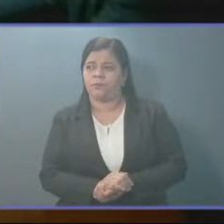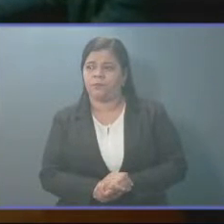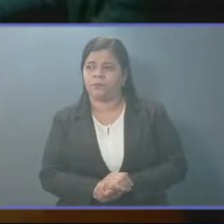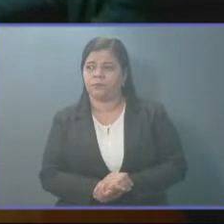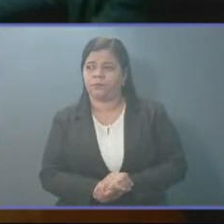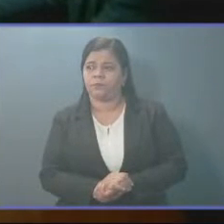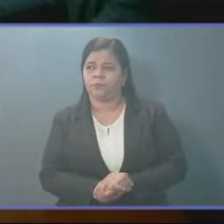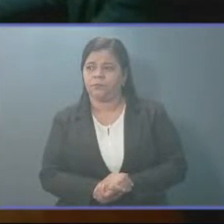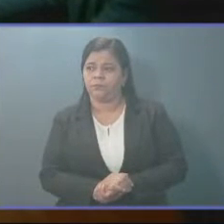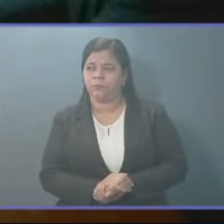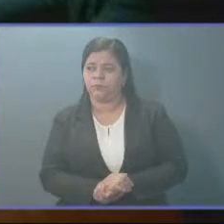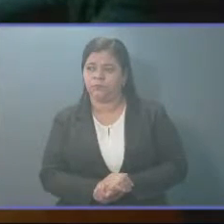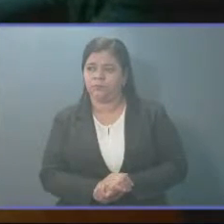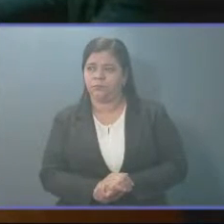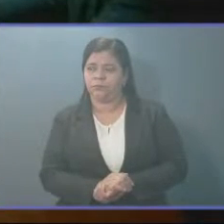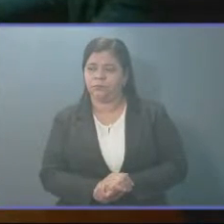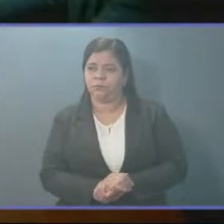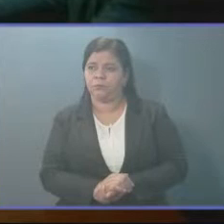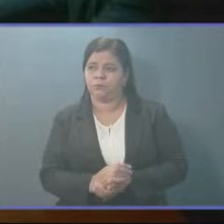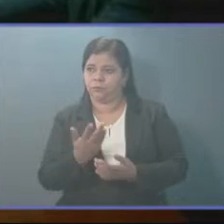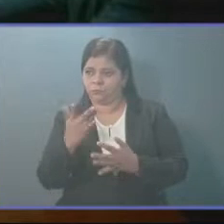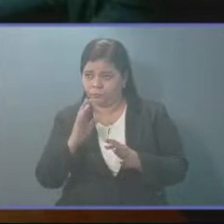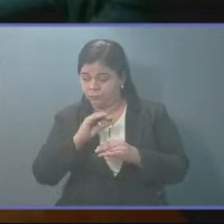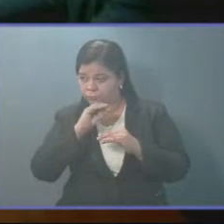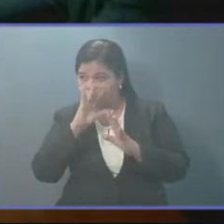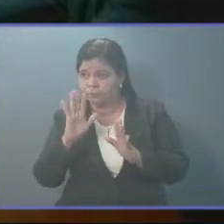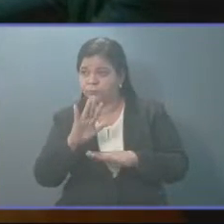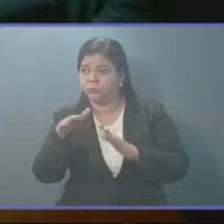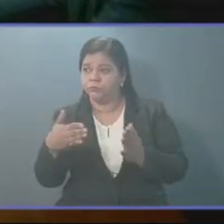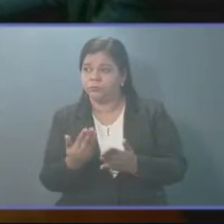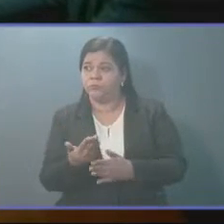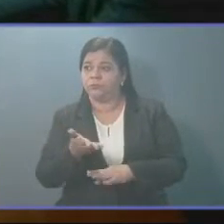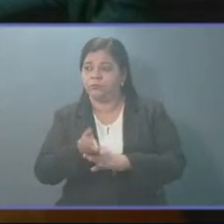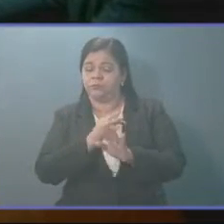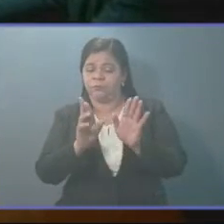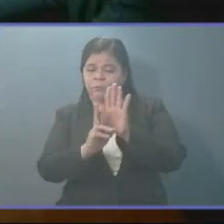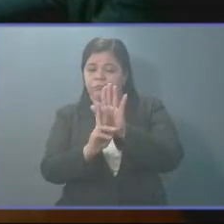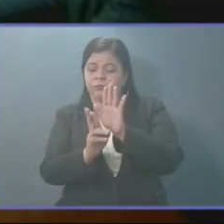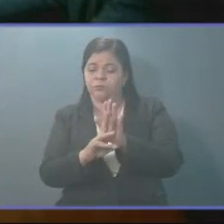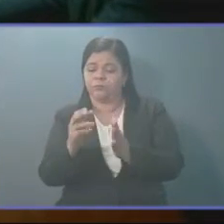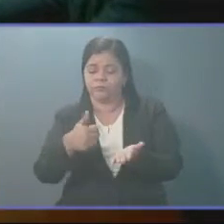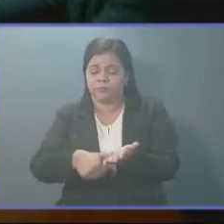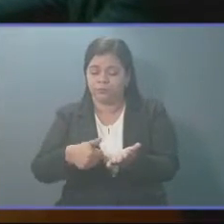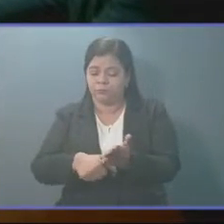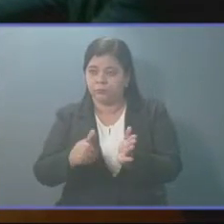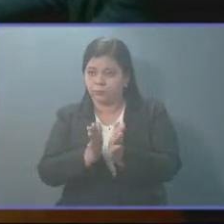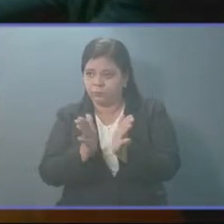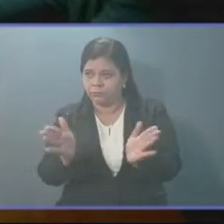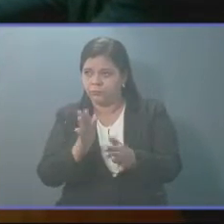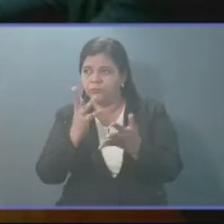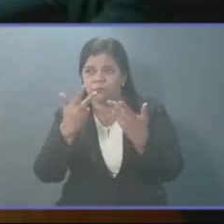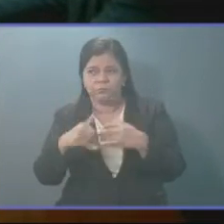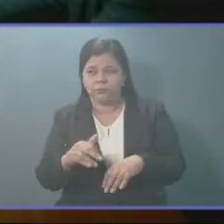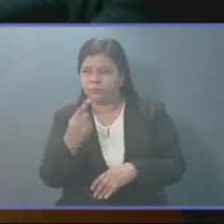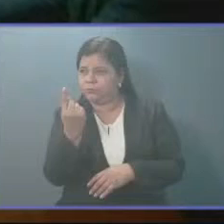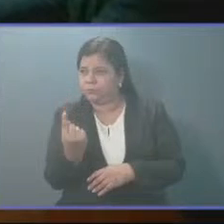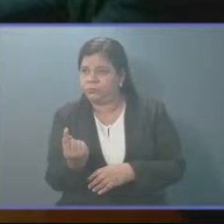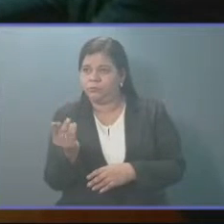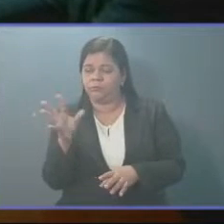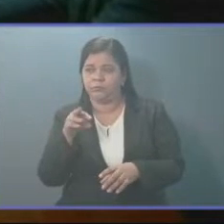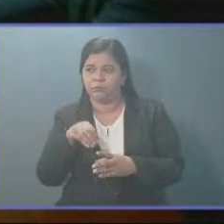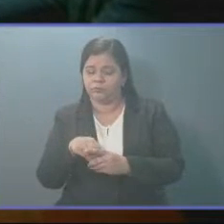Principio de no discriminación. El juez, las partes, sus representantes, los abogados y en general cualquier partícipe dentro del